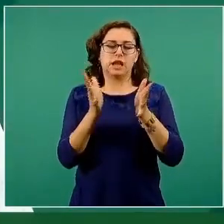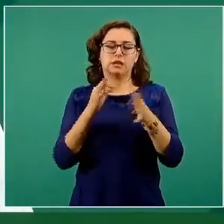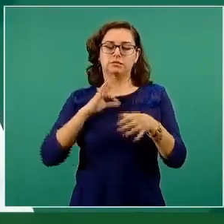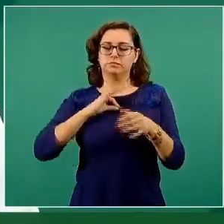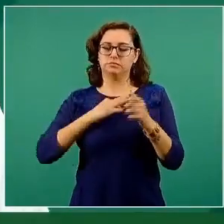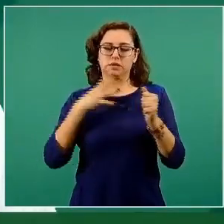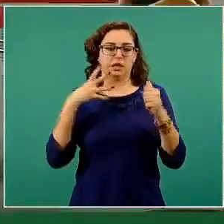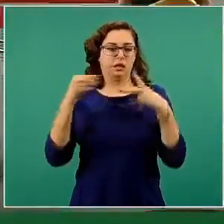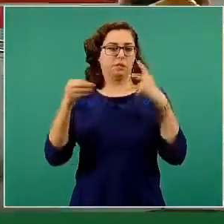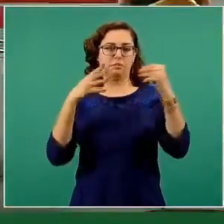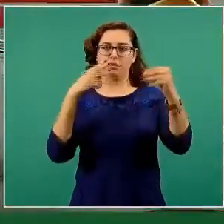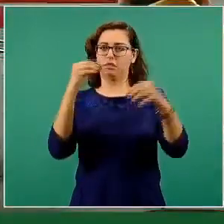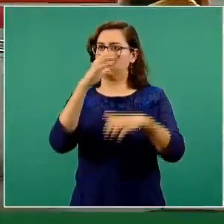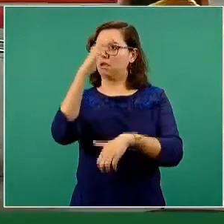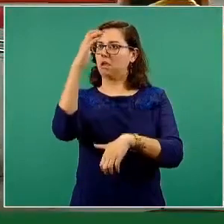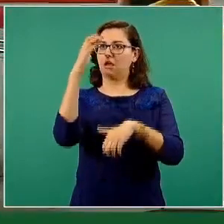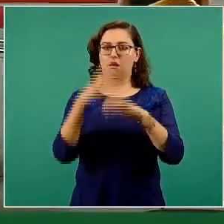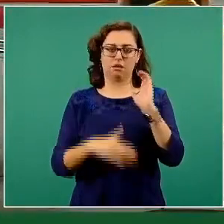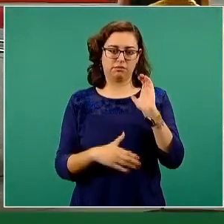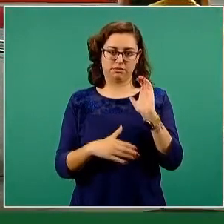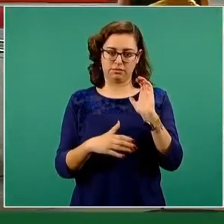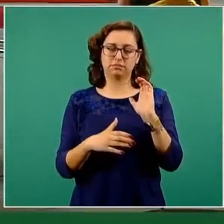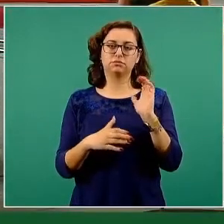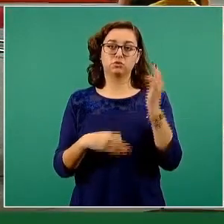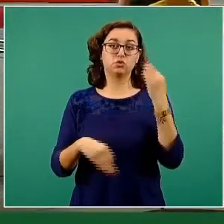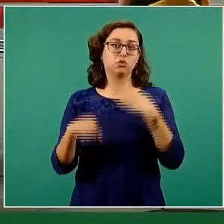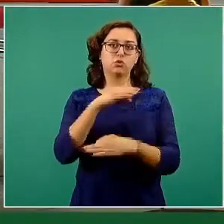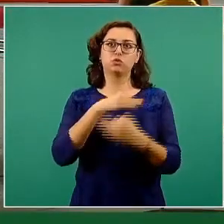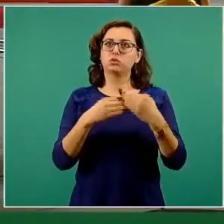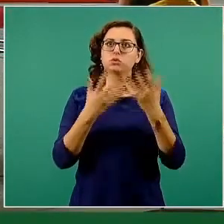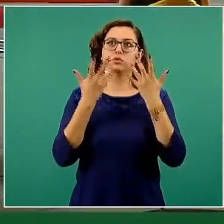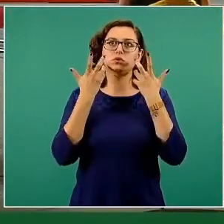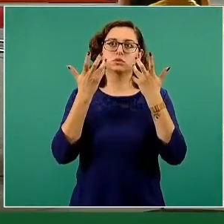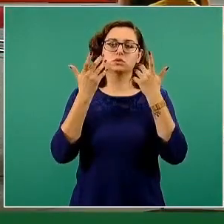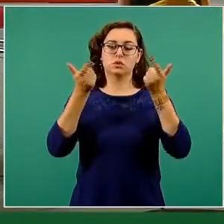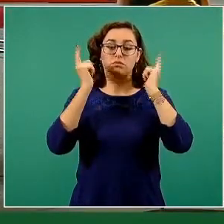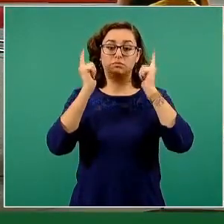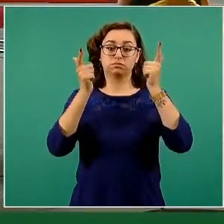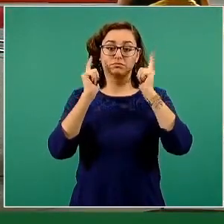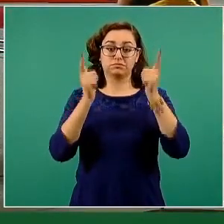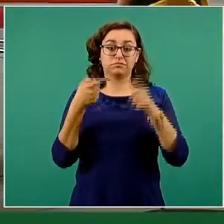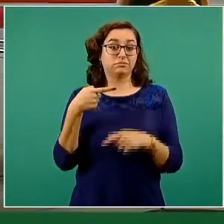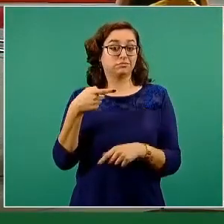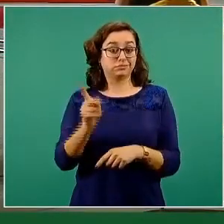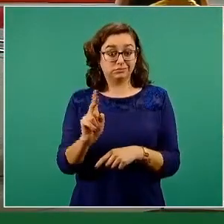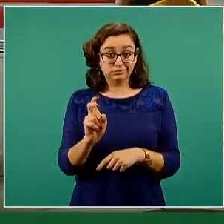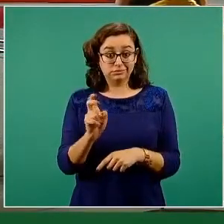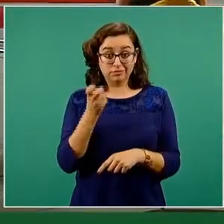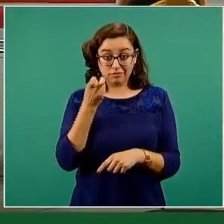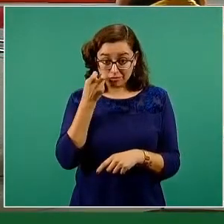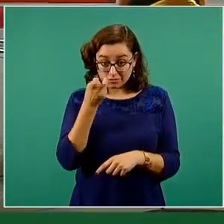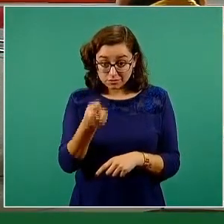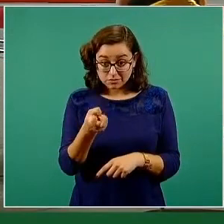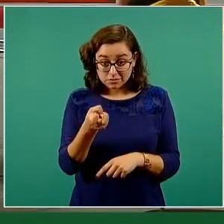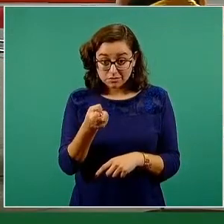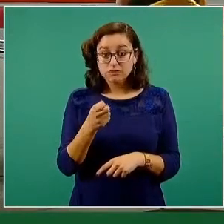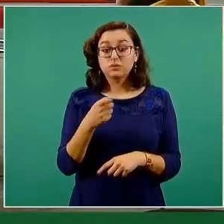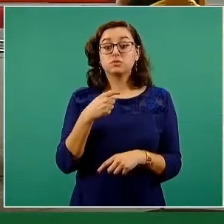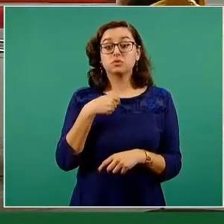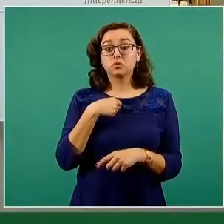momento. La realidad es que, desafortunadamente, no se pueden hacer predicciones con ese grado de